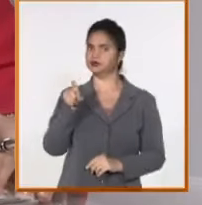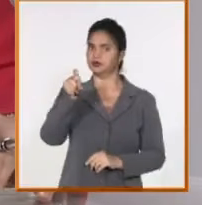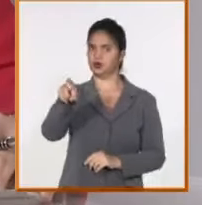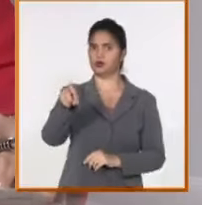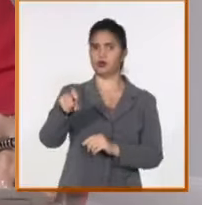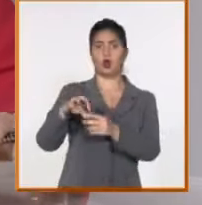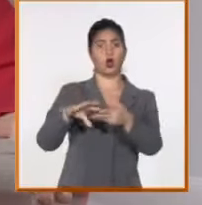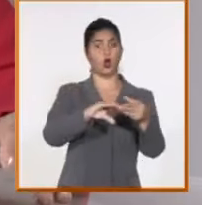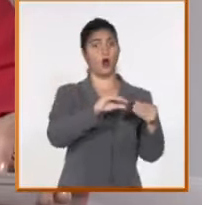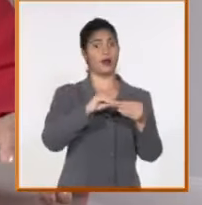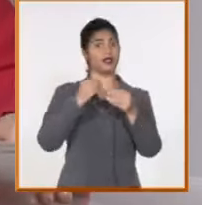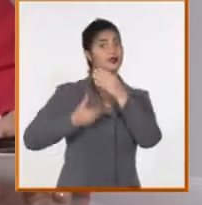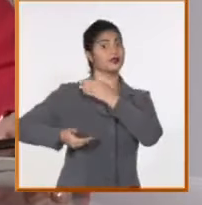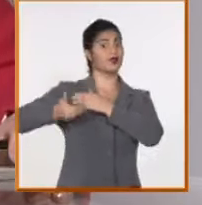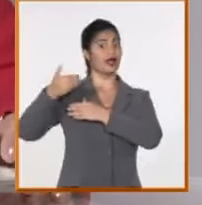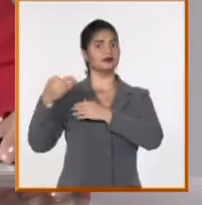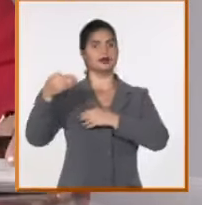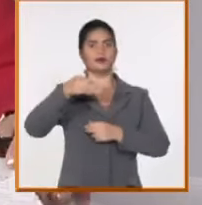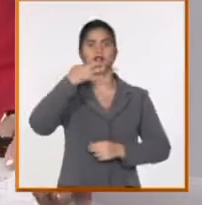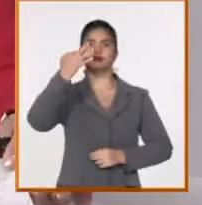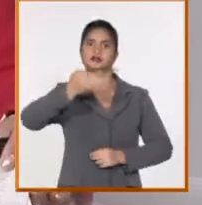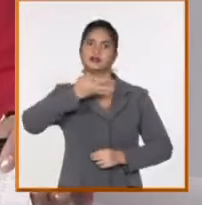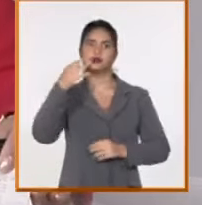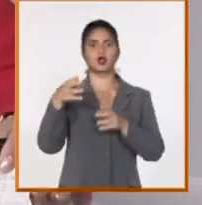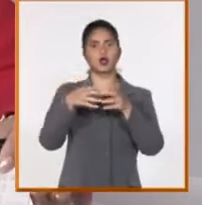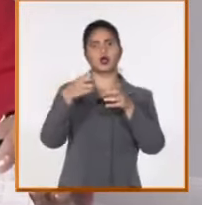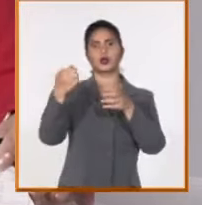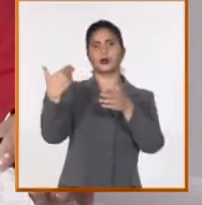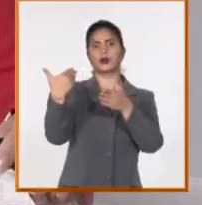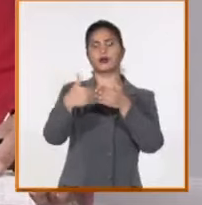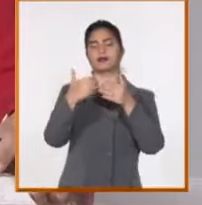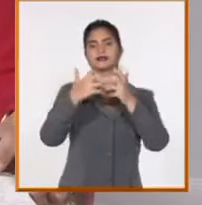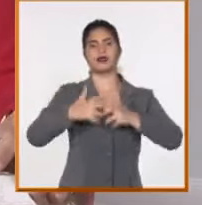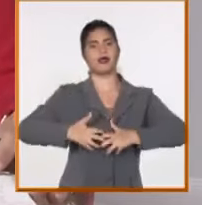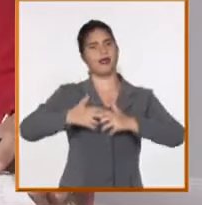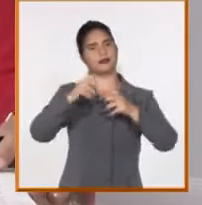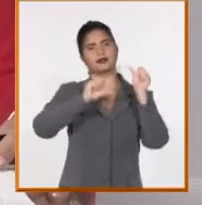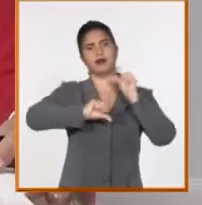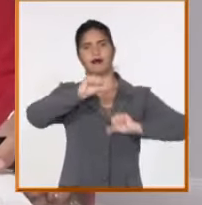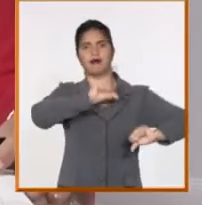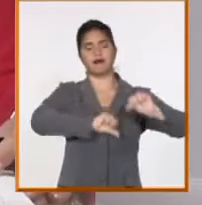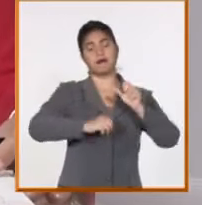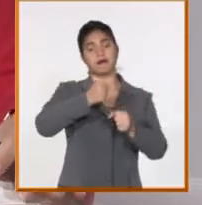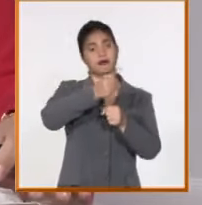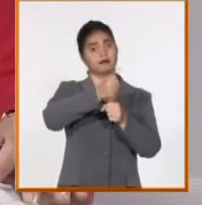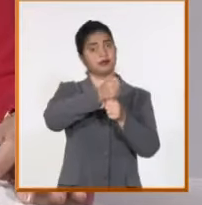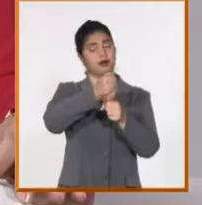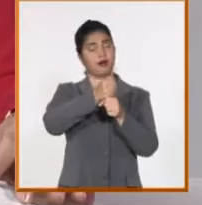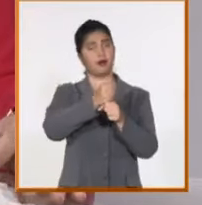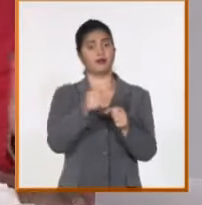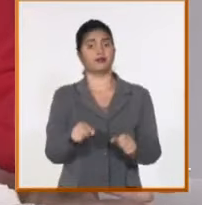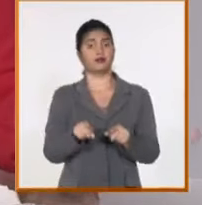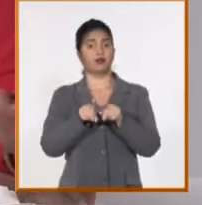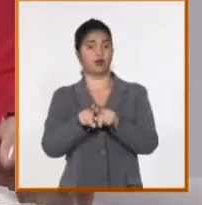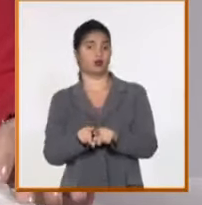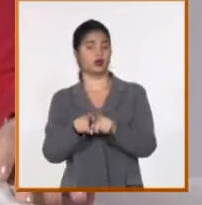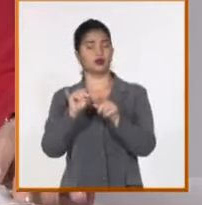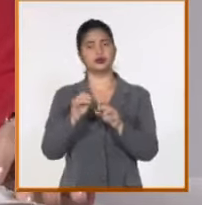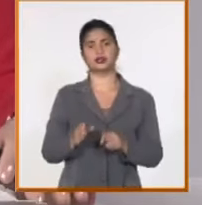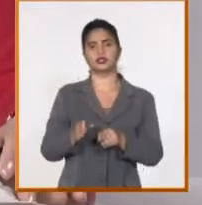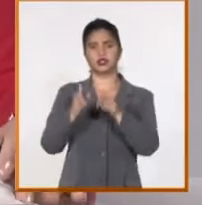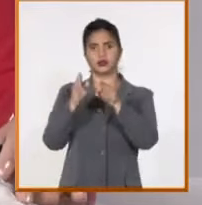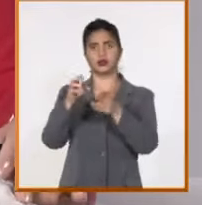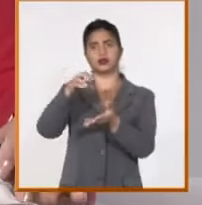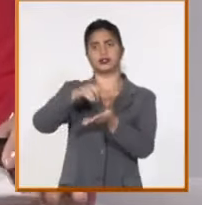ya pasaron por la mesa redonda del grupo empresarial de la industria química que usted hacía referencia trabajamos con el Instituto eh con el